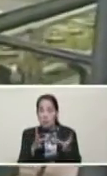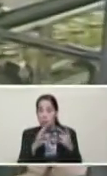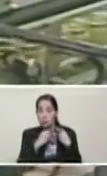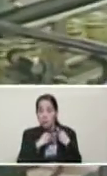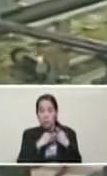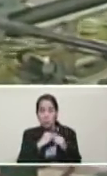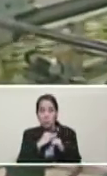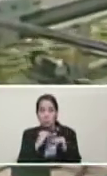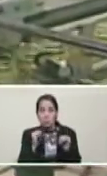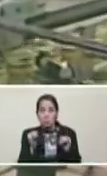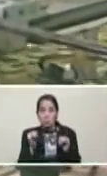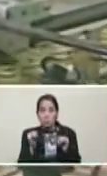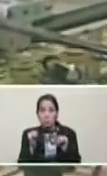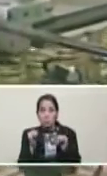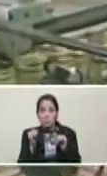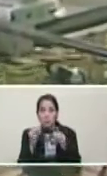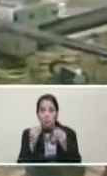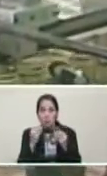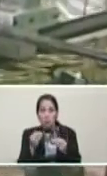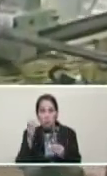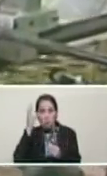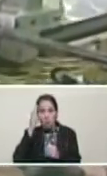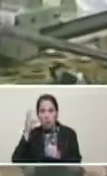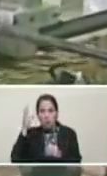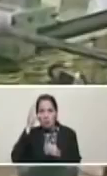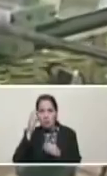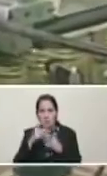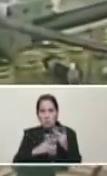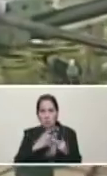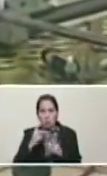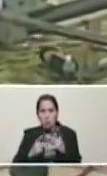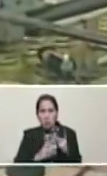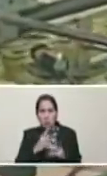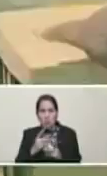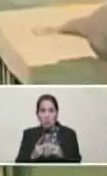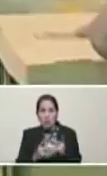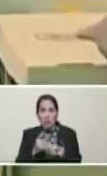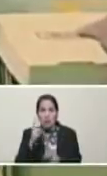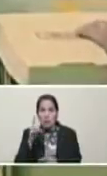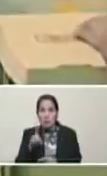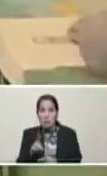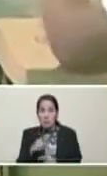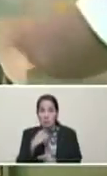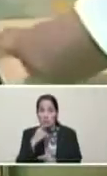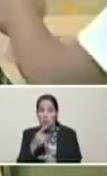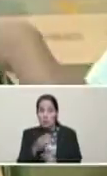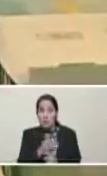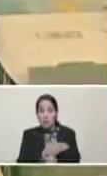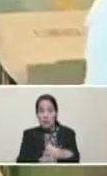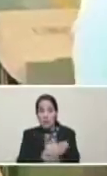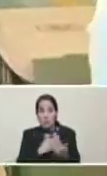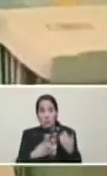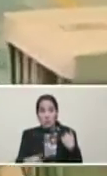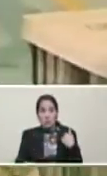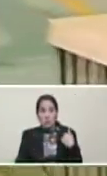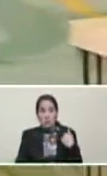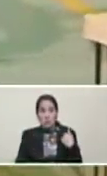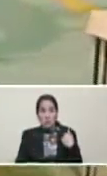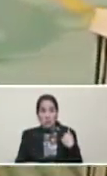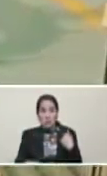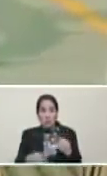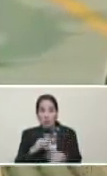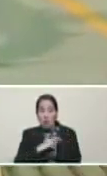el 100 por ciento de la capacidad productiva asimismo presidente de lo que usted decía estamos nosotros